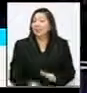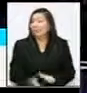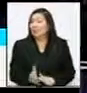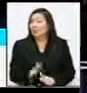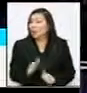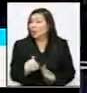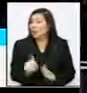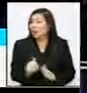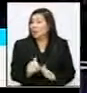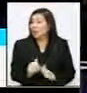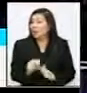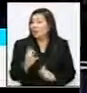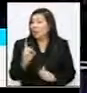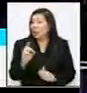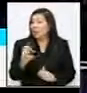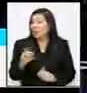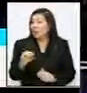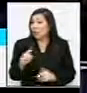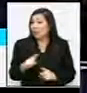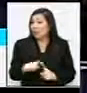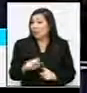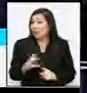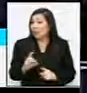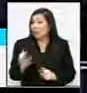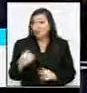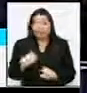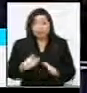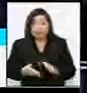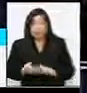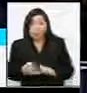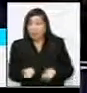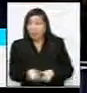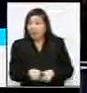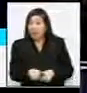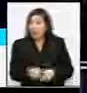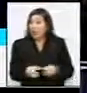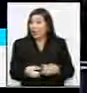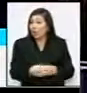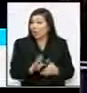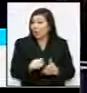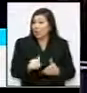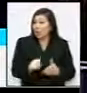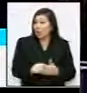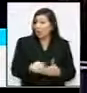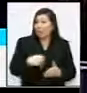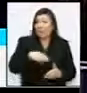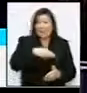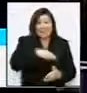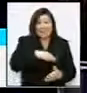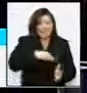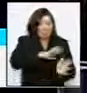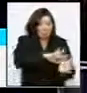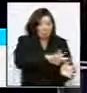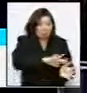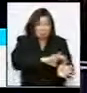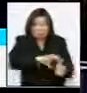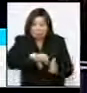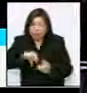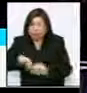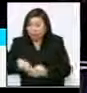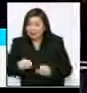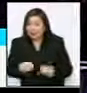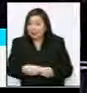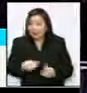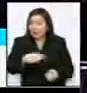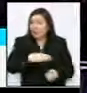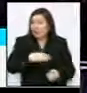Se van todos los diputados y me voy yo con todo mi gabinete ministerial. Y mi gabinete